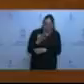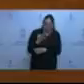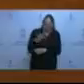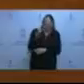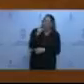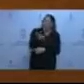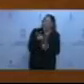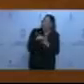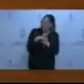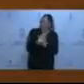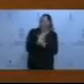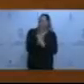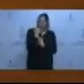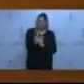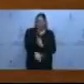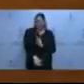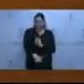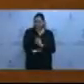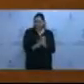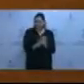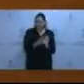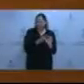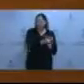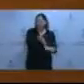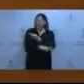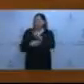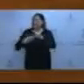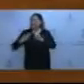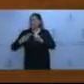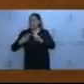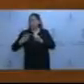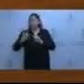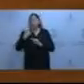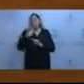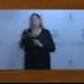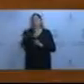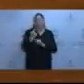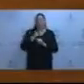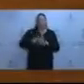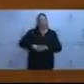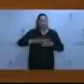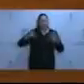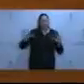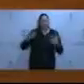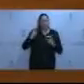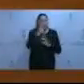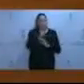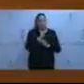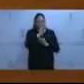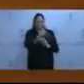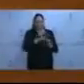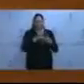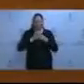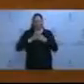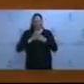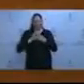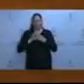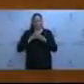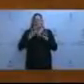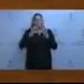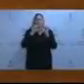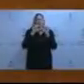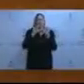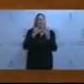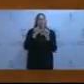una mala situación. Por otro lado, yo quiero que me indique de manera clara en esta interpelación qué va a pasar, pero de manera clara,